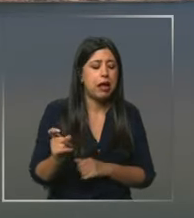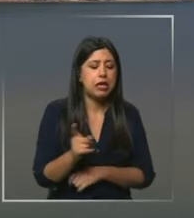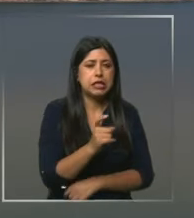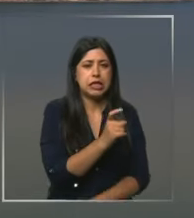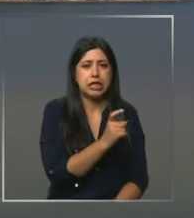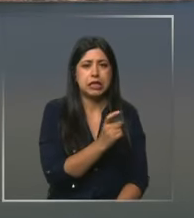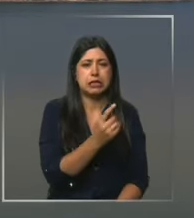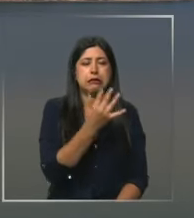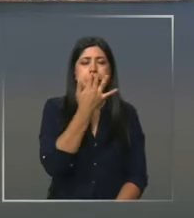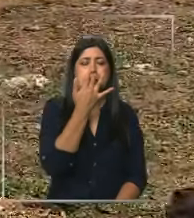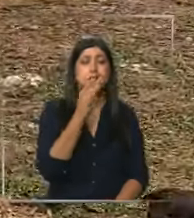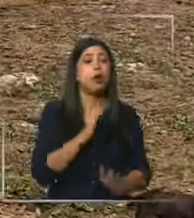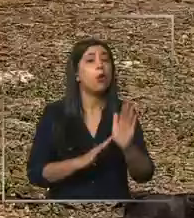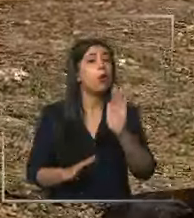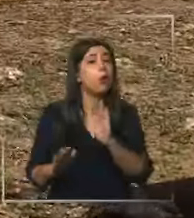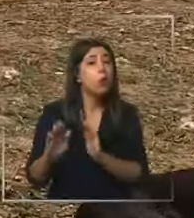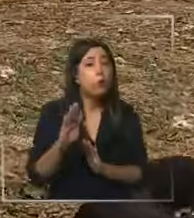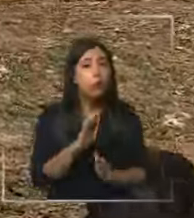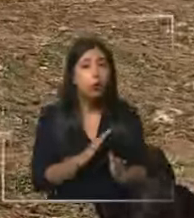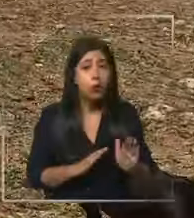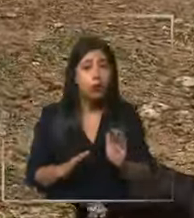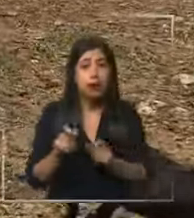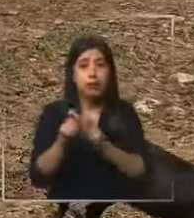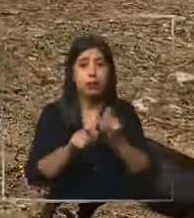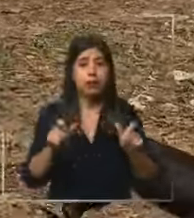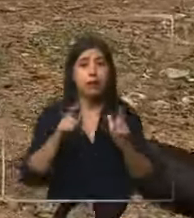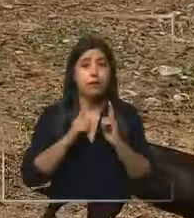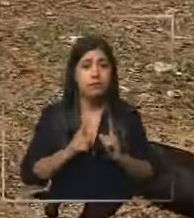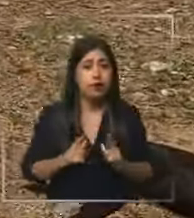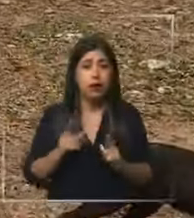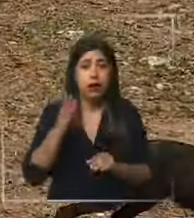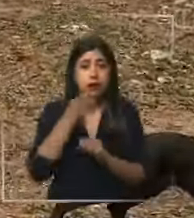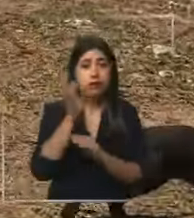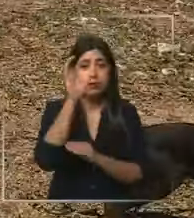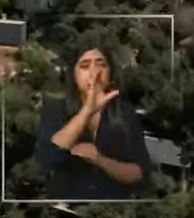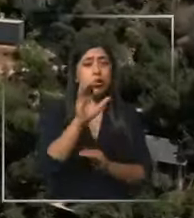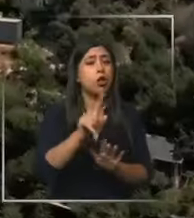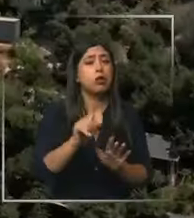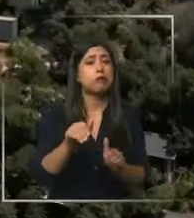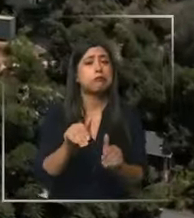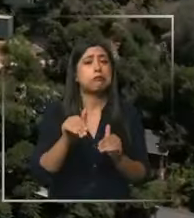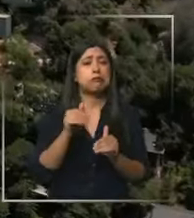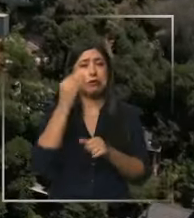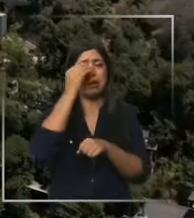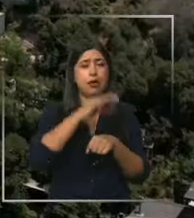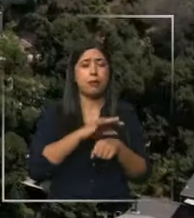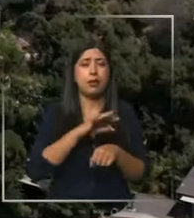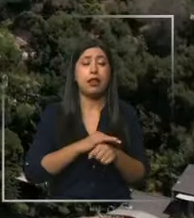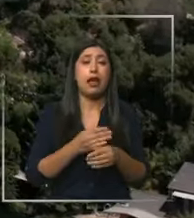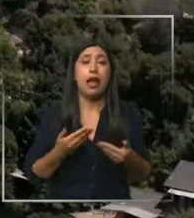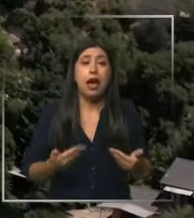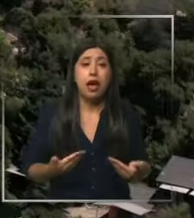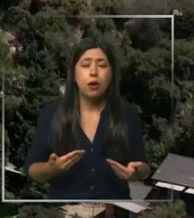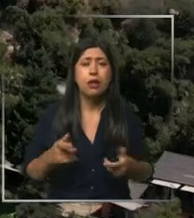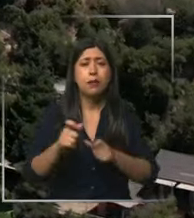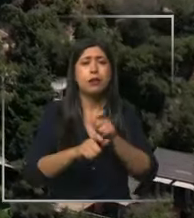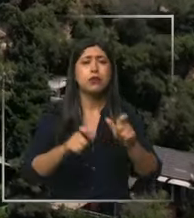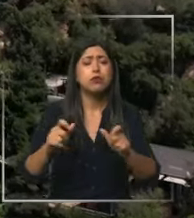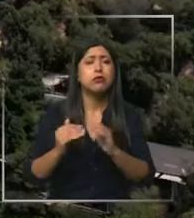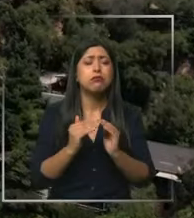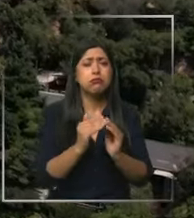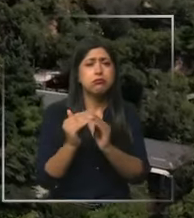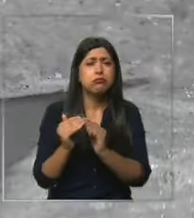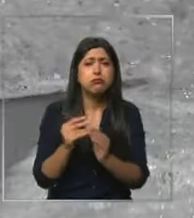los turistas es a ser cuidadoso ante este tipo de situaciones para prevenir enfermedades. Por ahora, los vecinos de